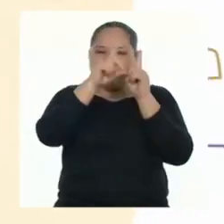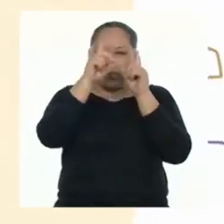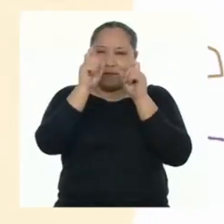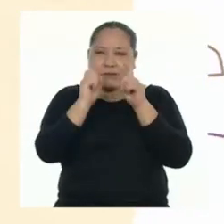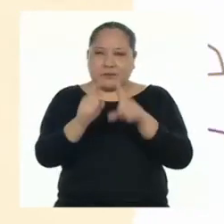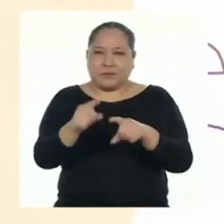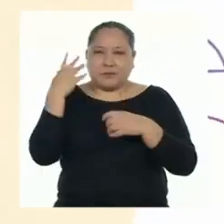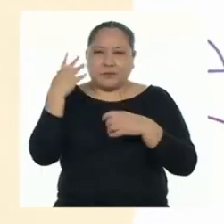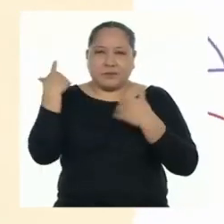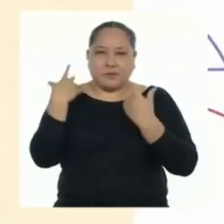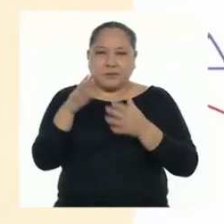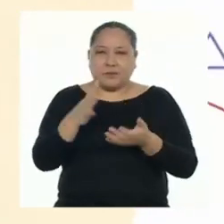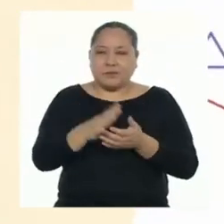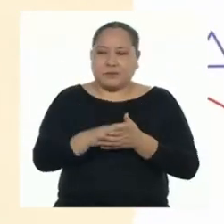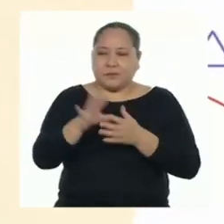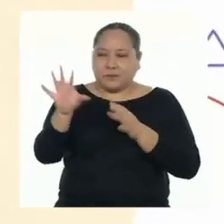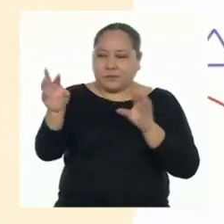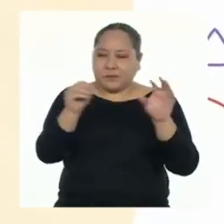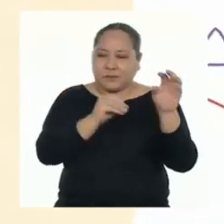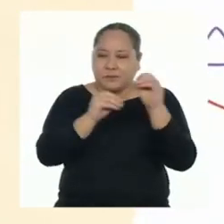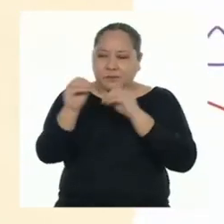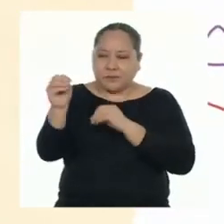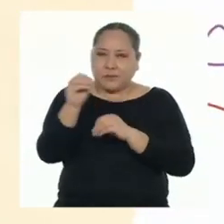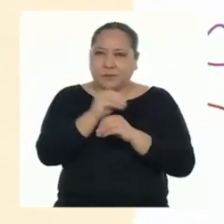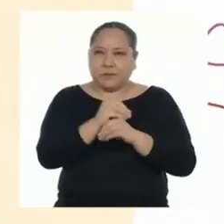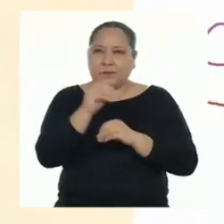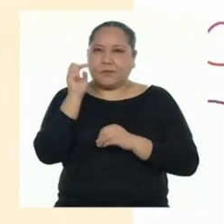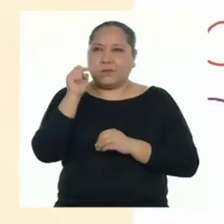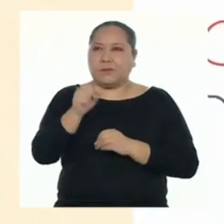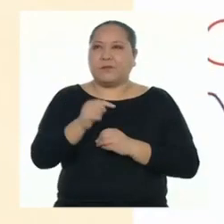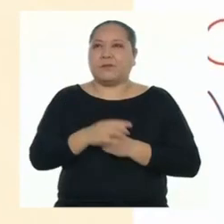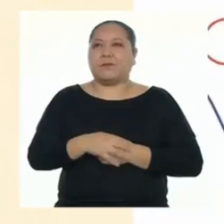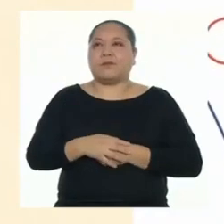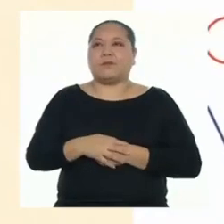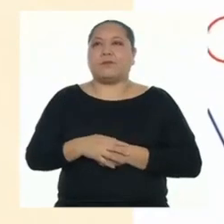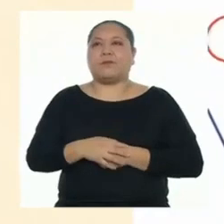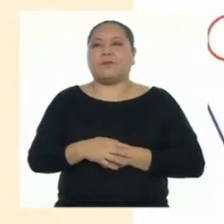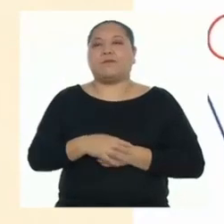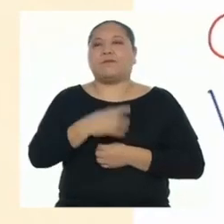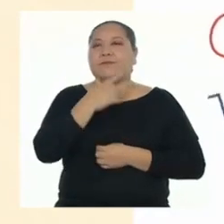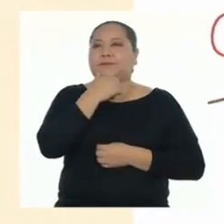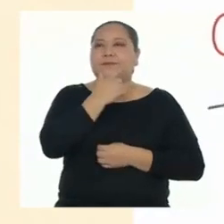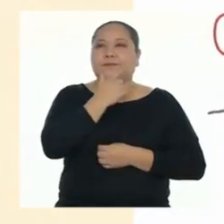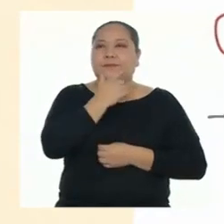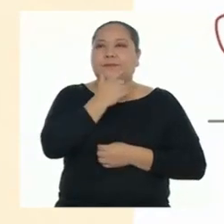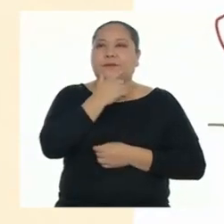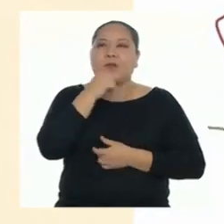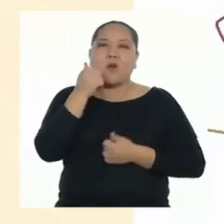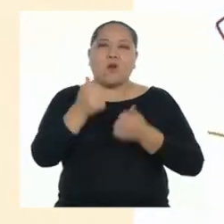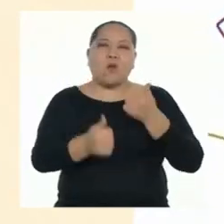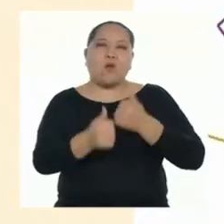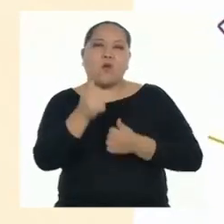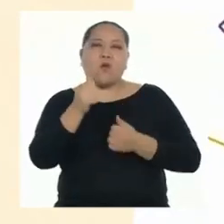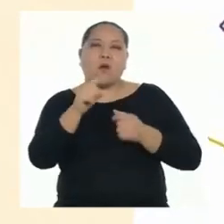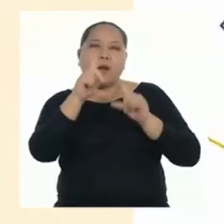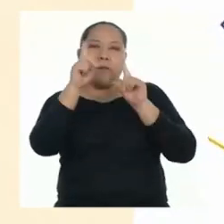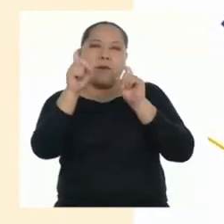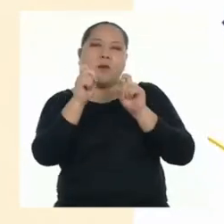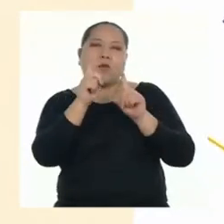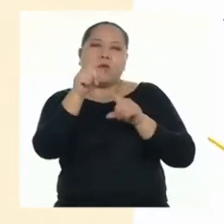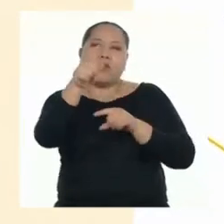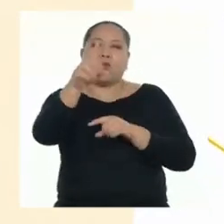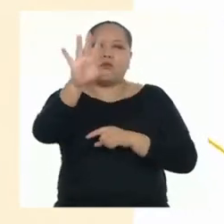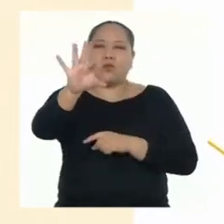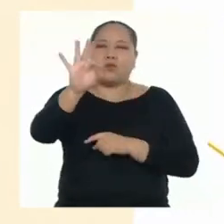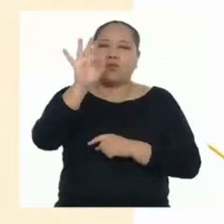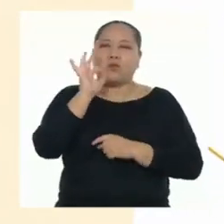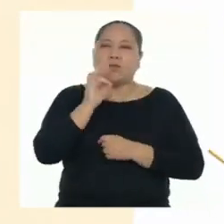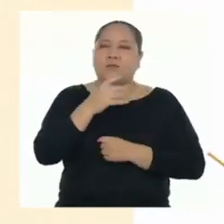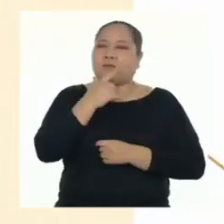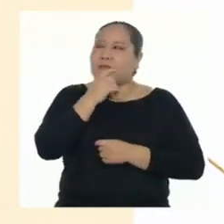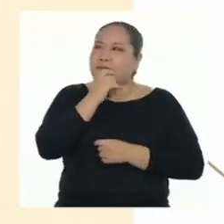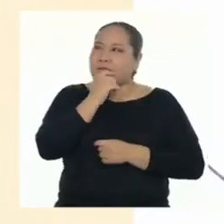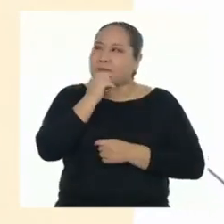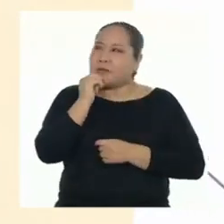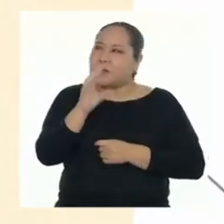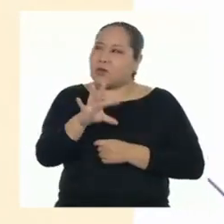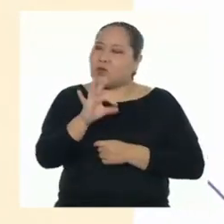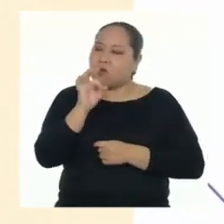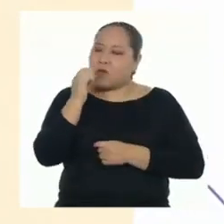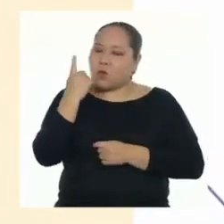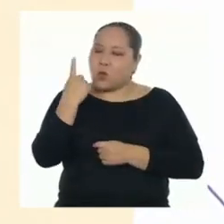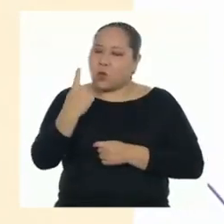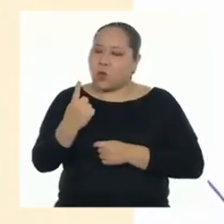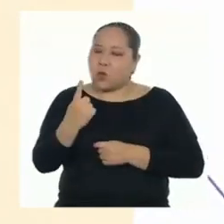los factores o elementos que identificaste en la actividad. Entonces, ¿cuál de ellas escogerías? Debo